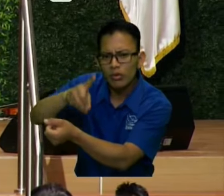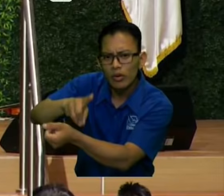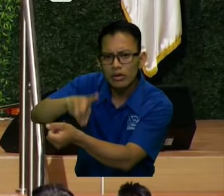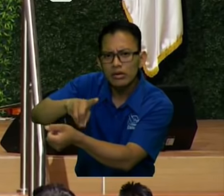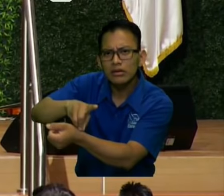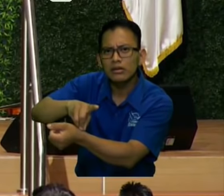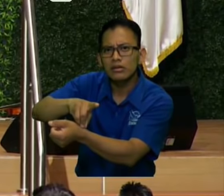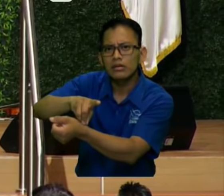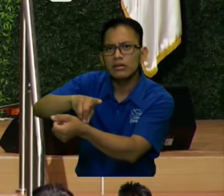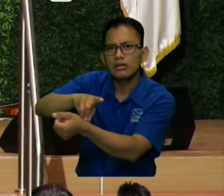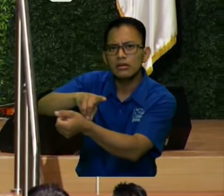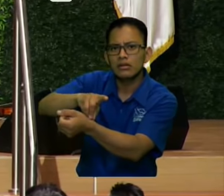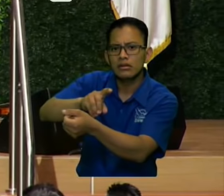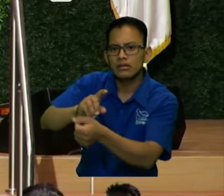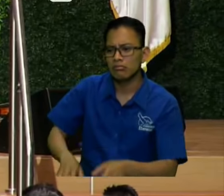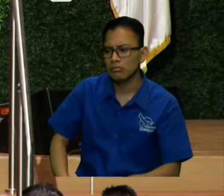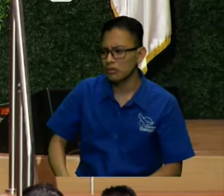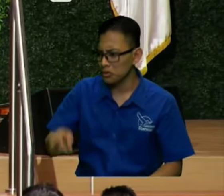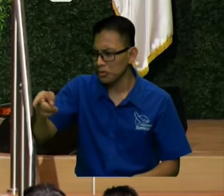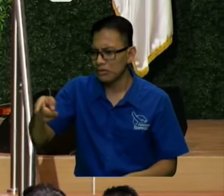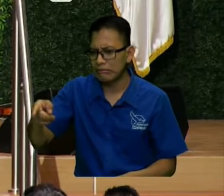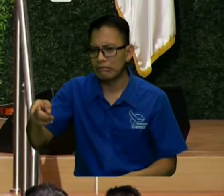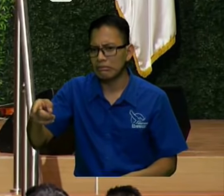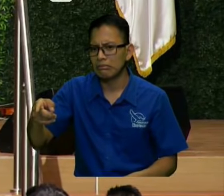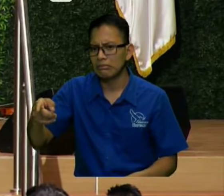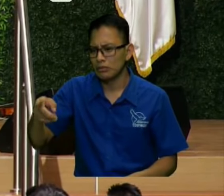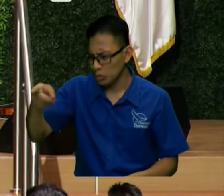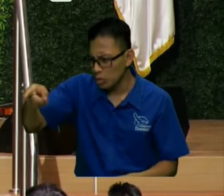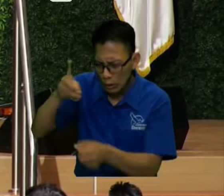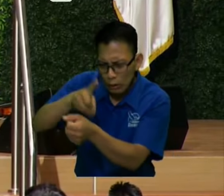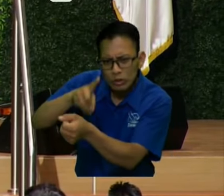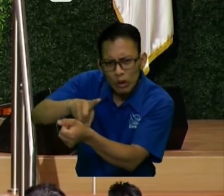de la mañana el día viernes a la universidad?